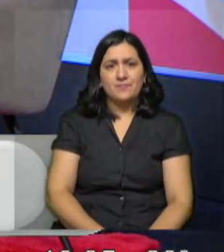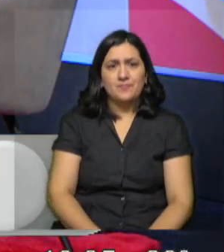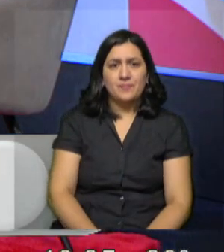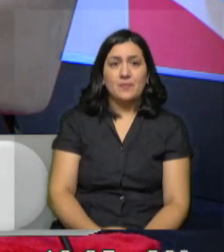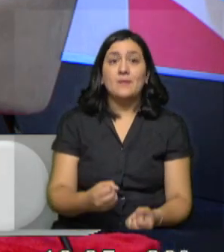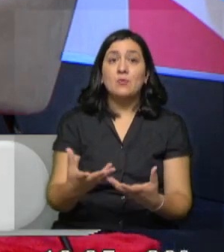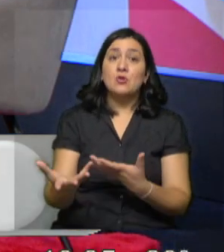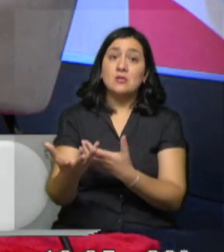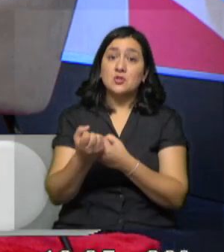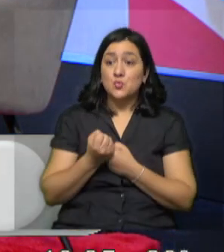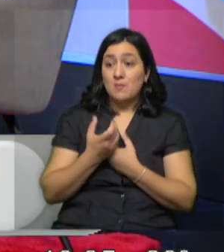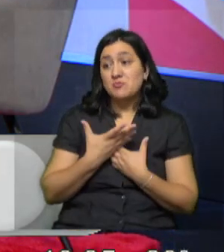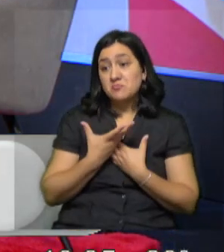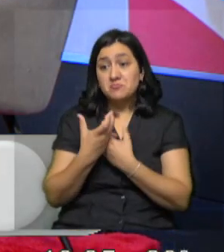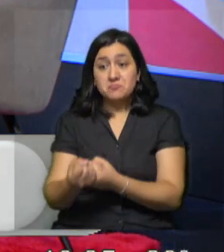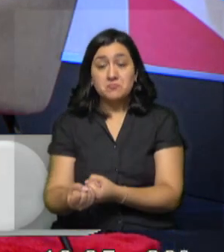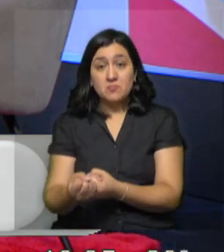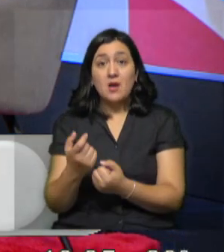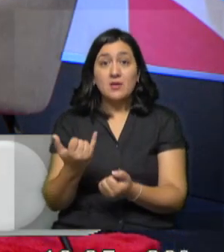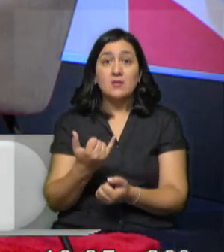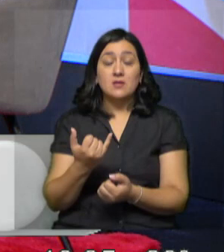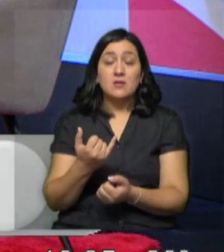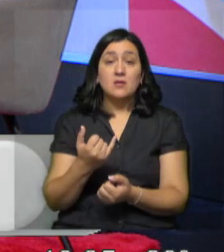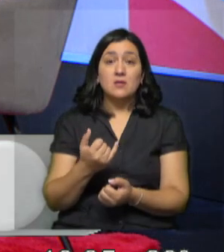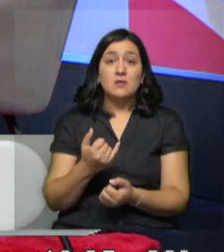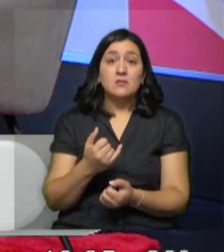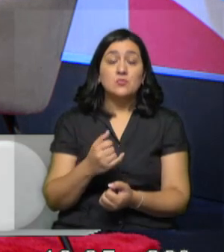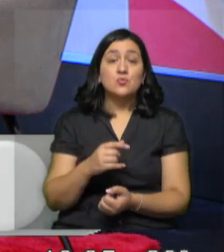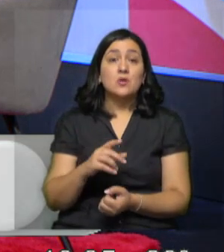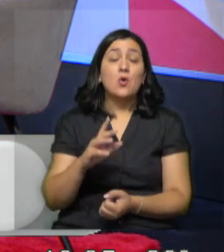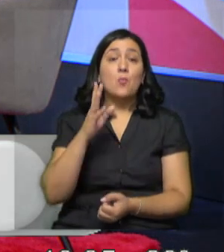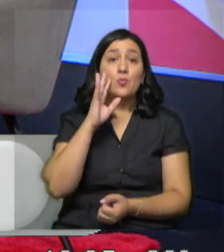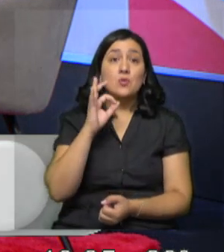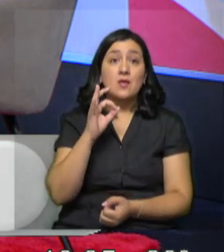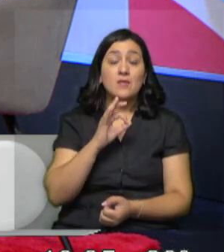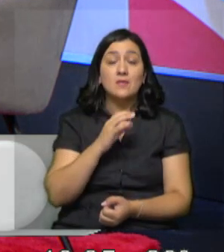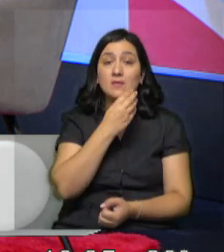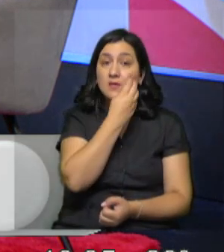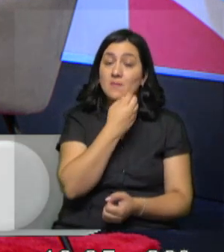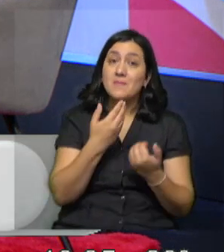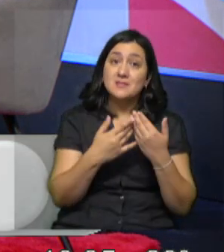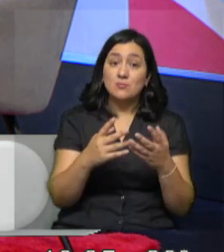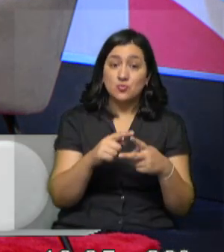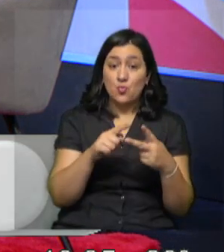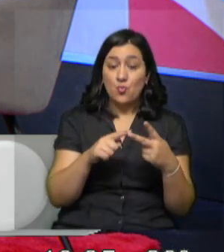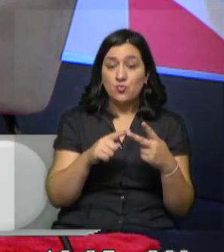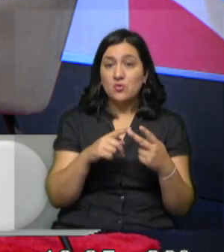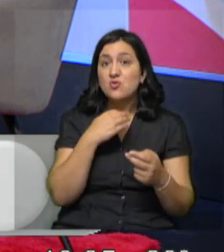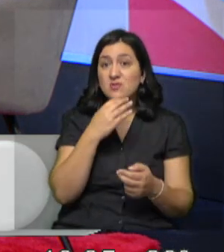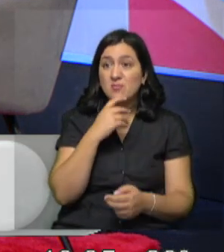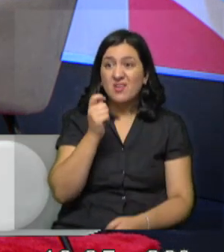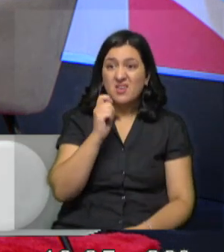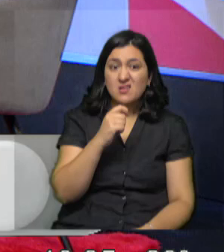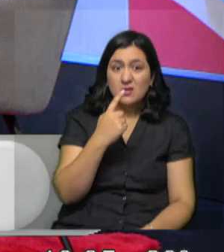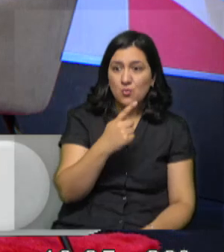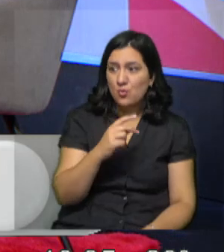bueno, nos ayudábamos mutuamente y ahí sale la posibilidad de Progreso de ir juntos. Arrancamos tipo como una dupla, no sabíamos ni quién era el uno ni el dos, pero